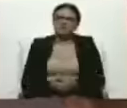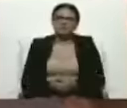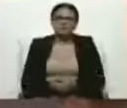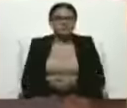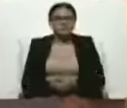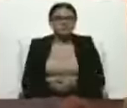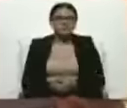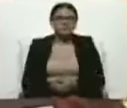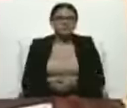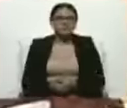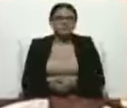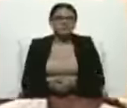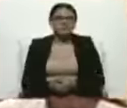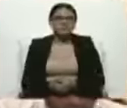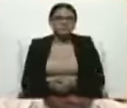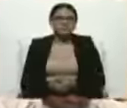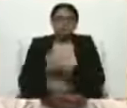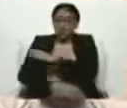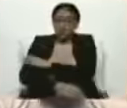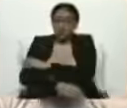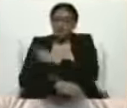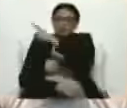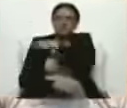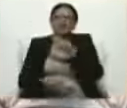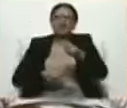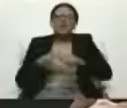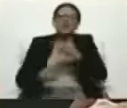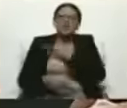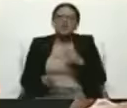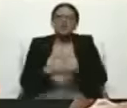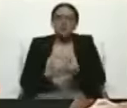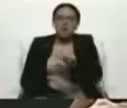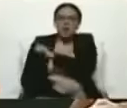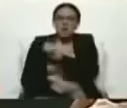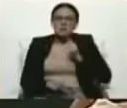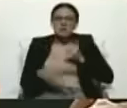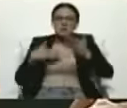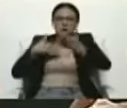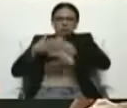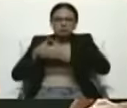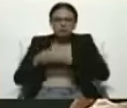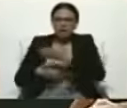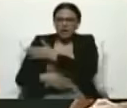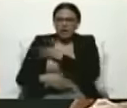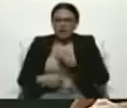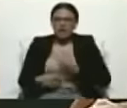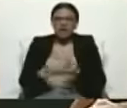Los opositores que apuestan a la privatización, a ellos no les importa eso,